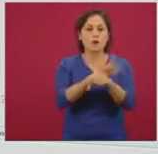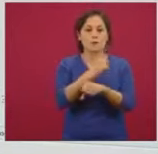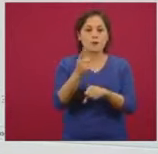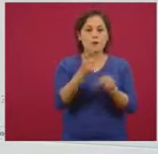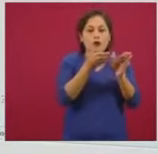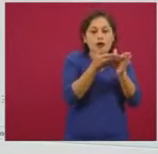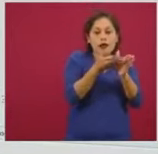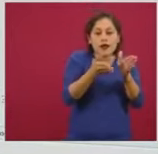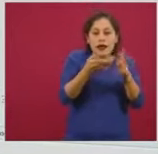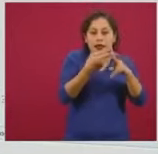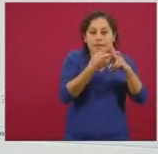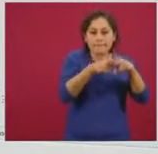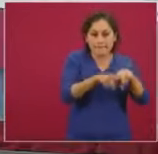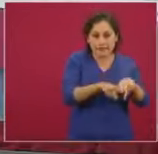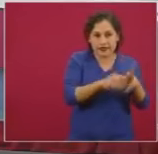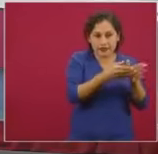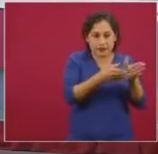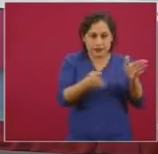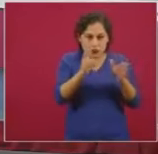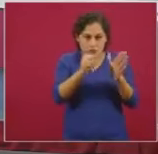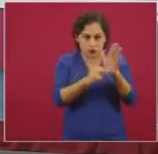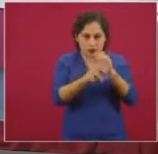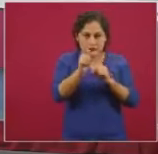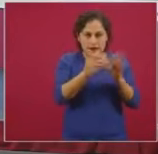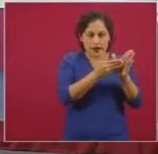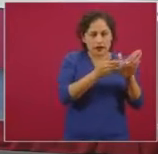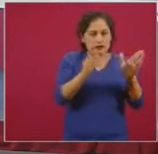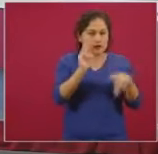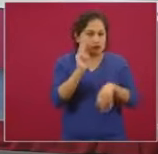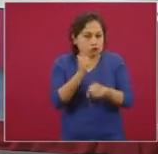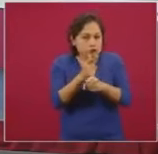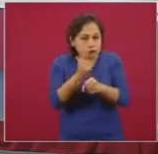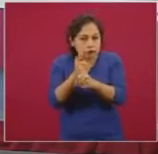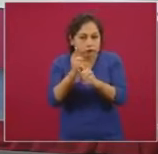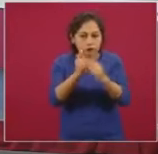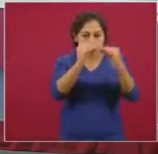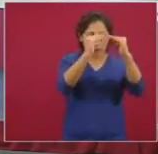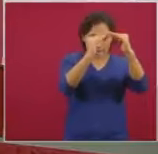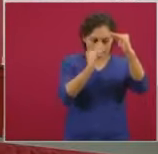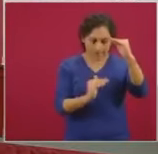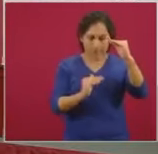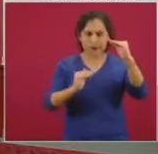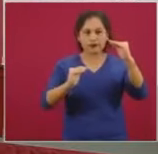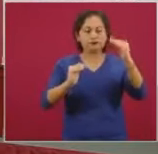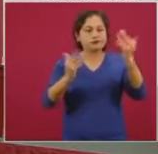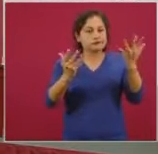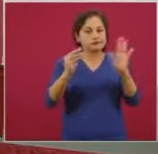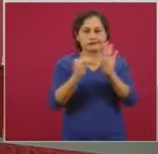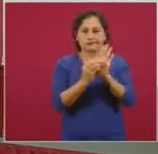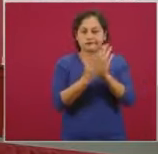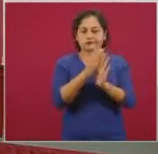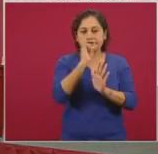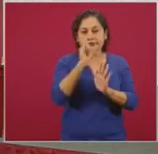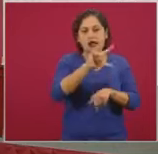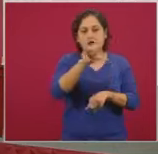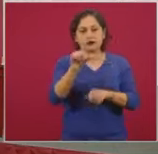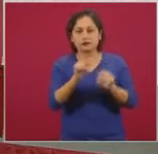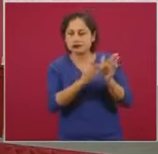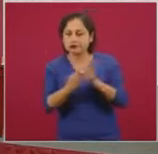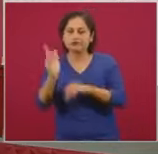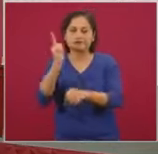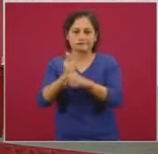meses del año veíamos esta estimación de lo observado por debajo de lo esperado. La siguiente, por favor.